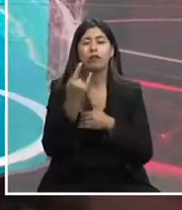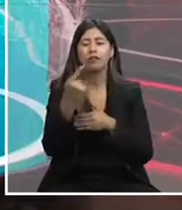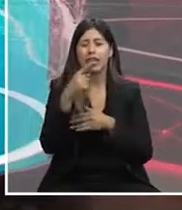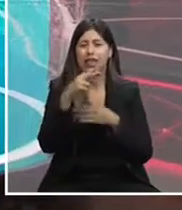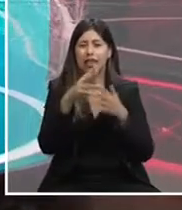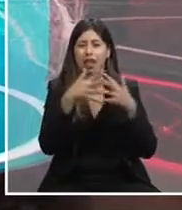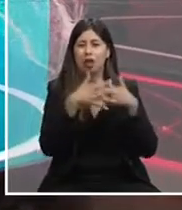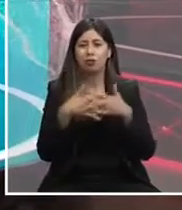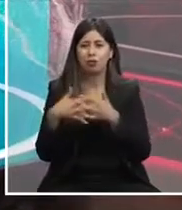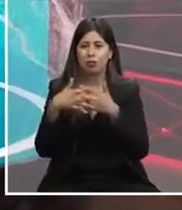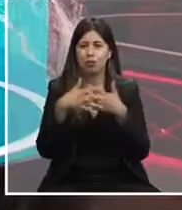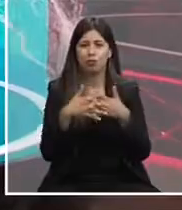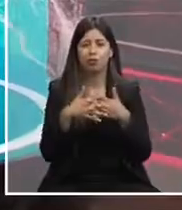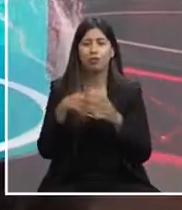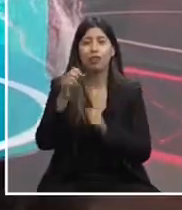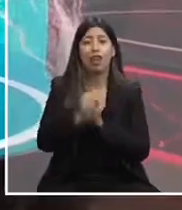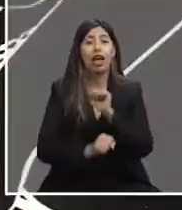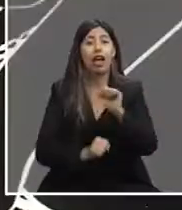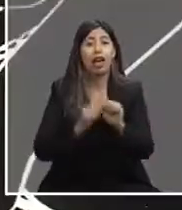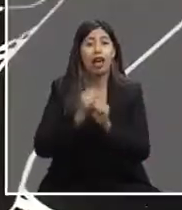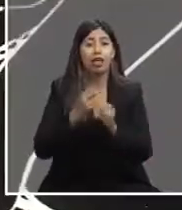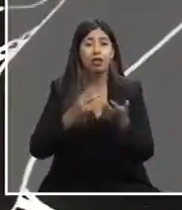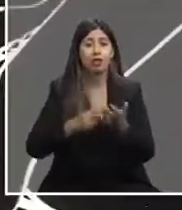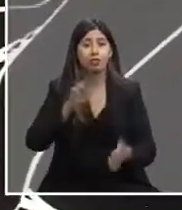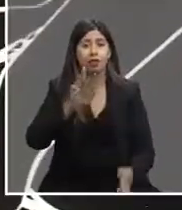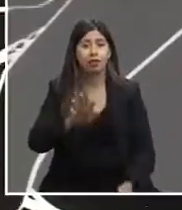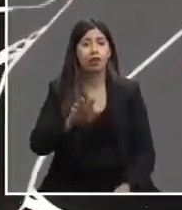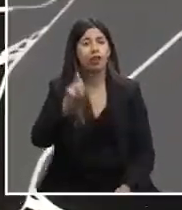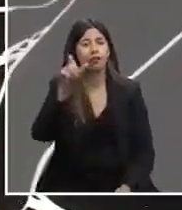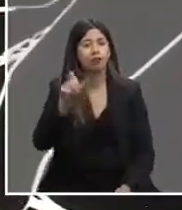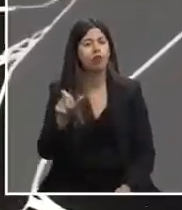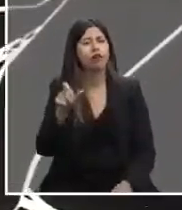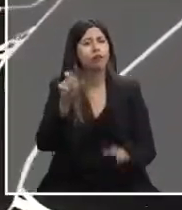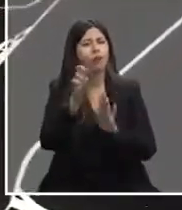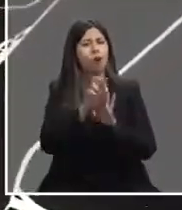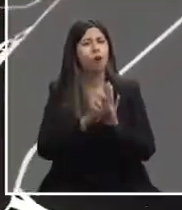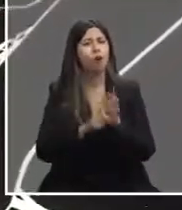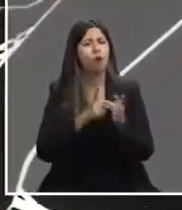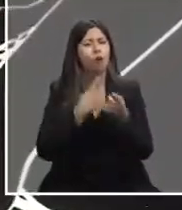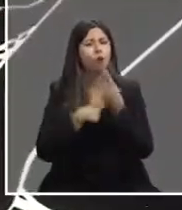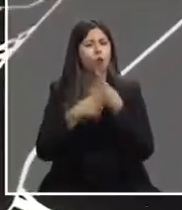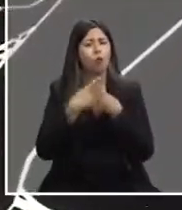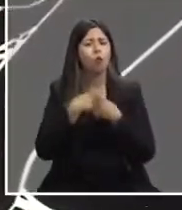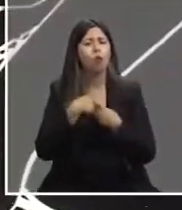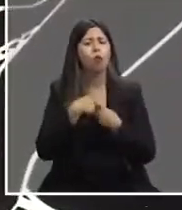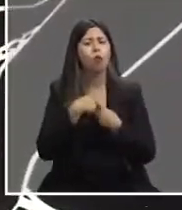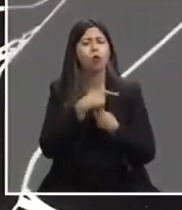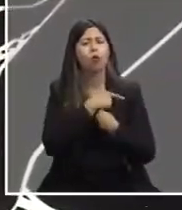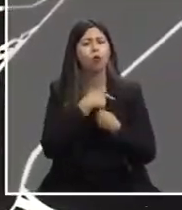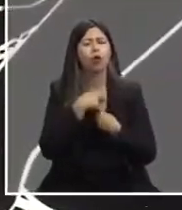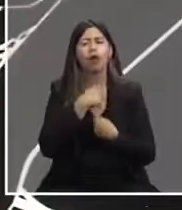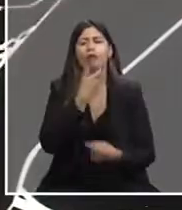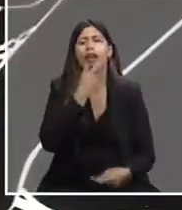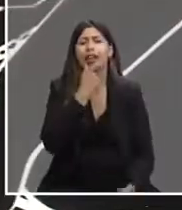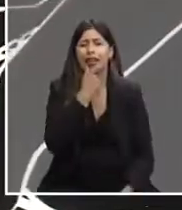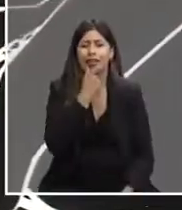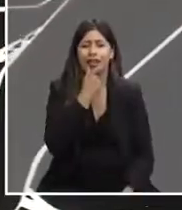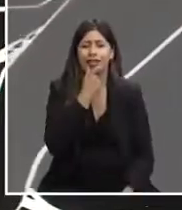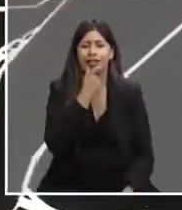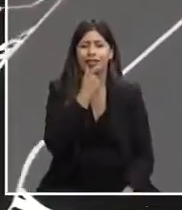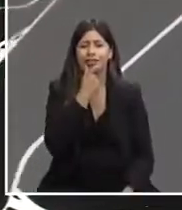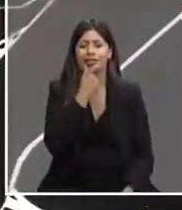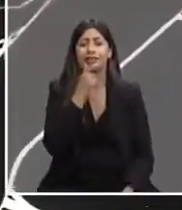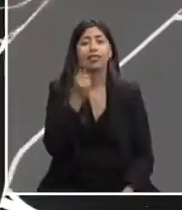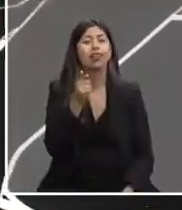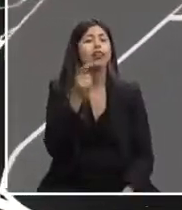En 2009, Toby hizo un proyecto muy, muy interesante que se llama Giving What We Can, que consiste